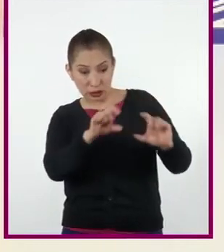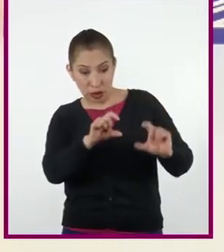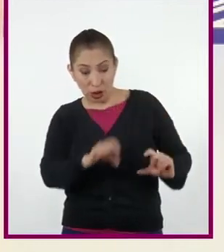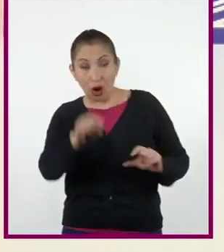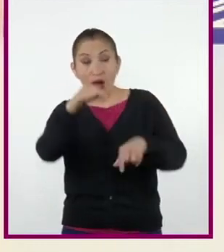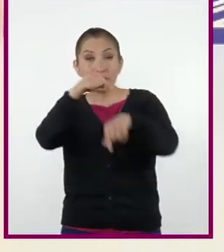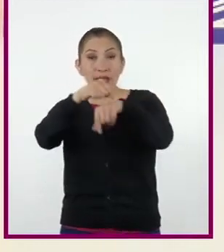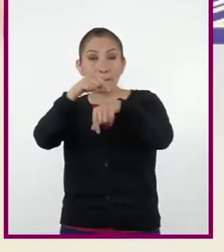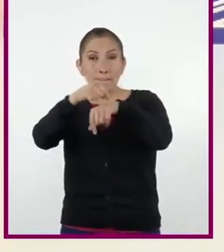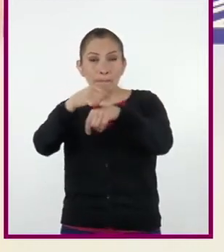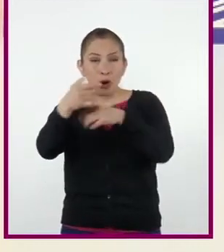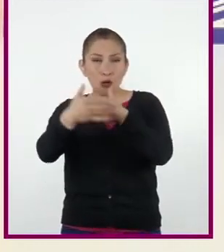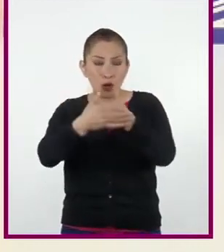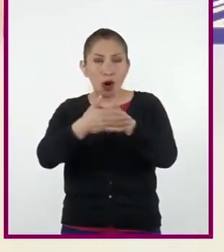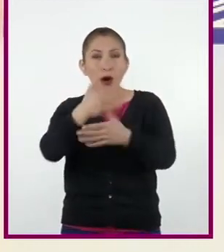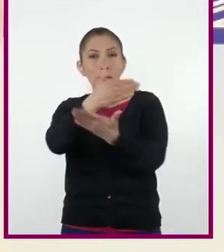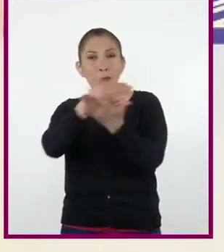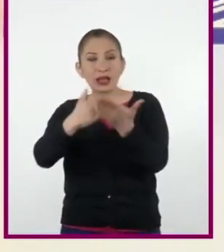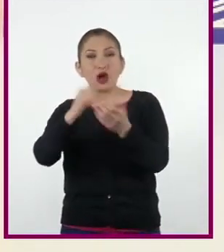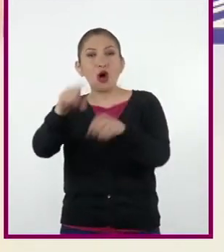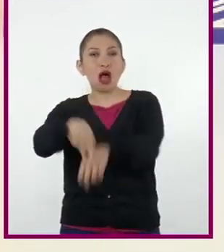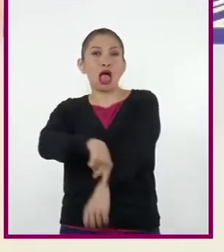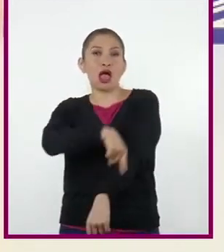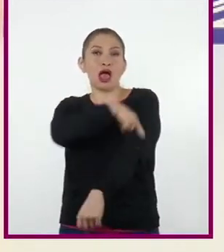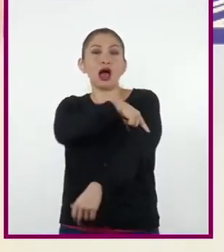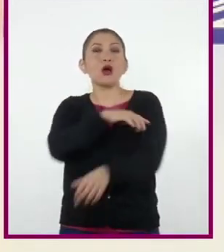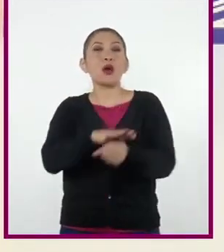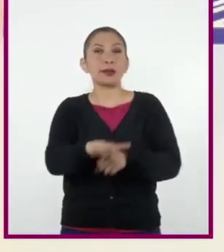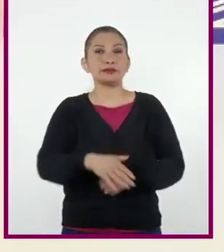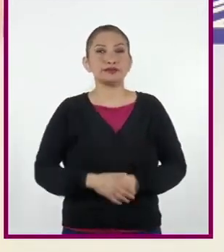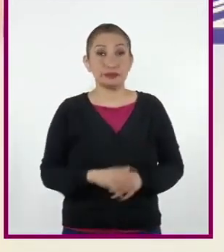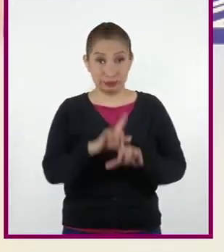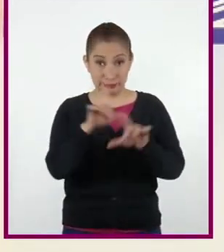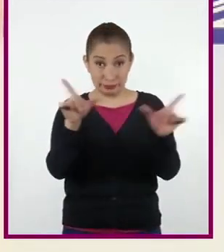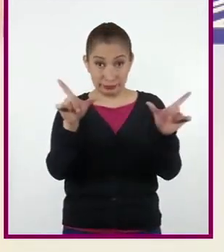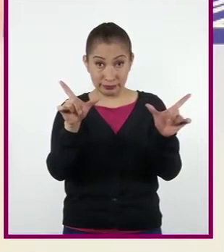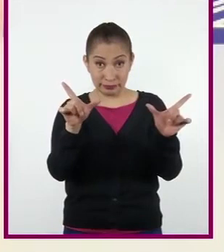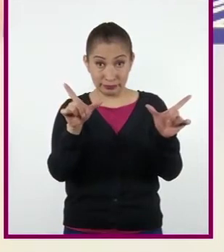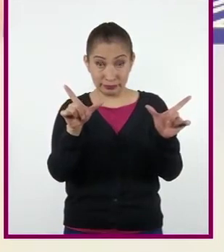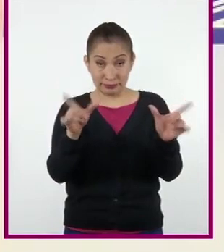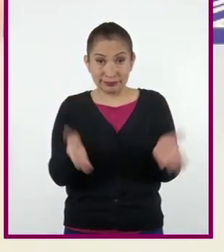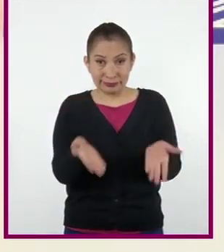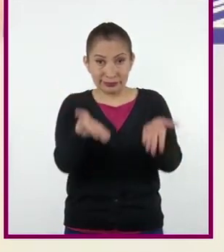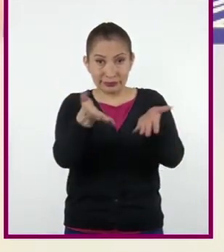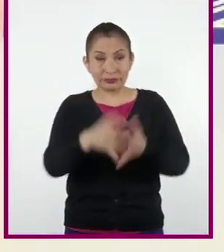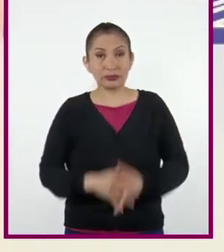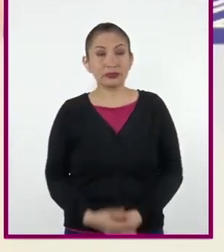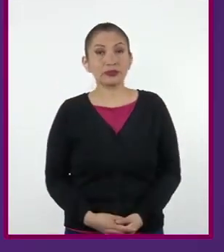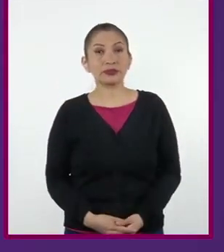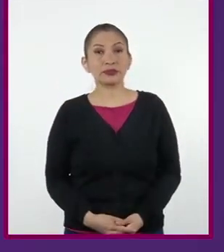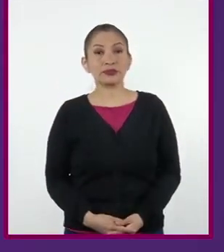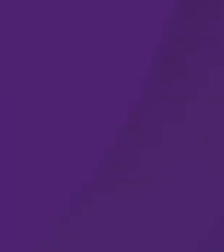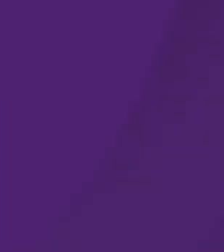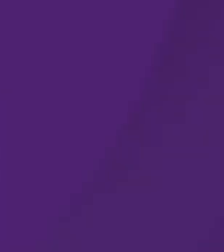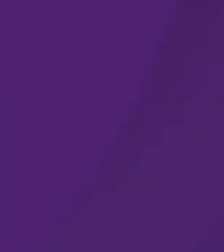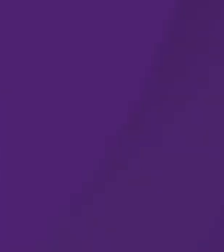de corta, mediana o larga duración. ¿Listos? Comenzamos.